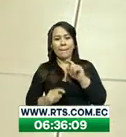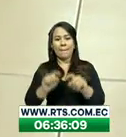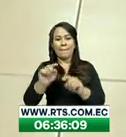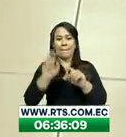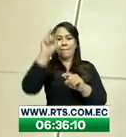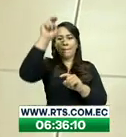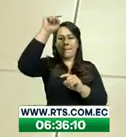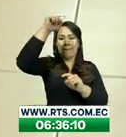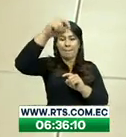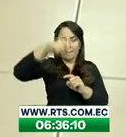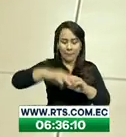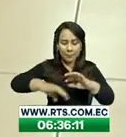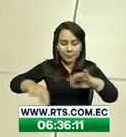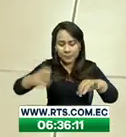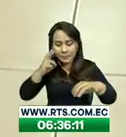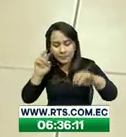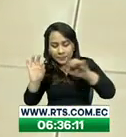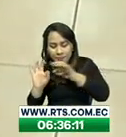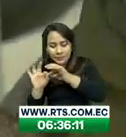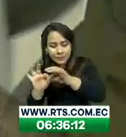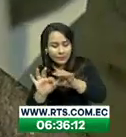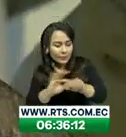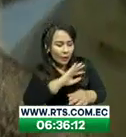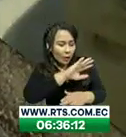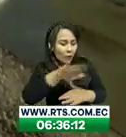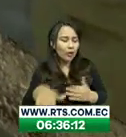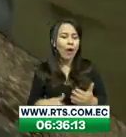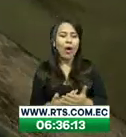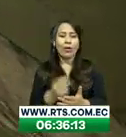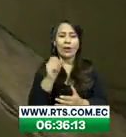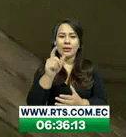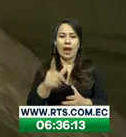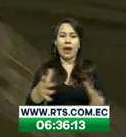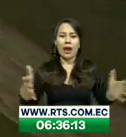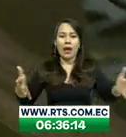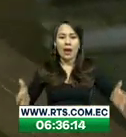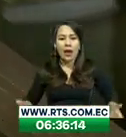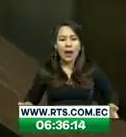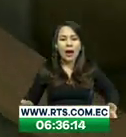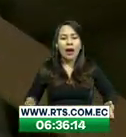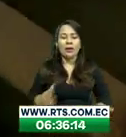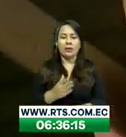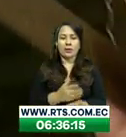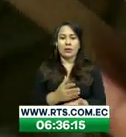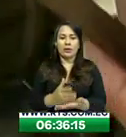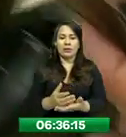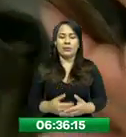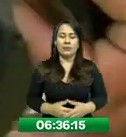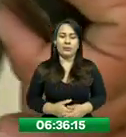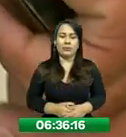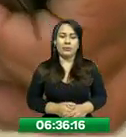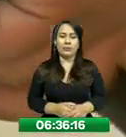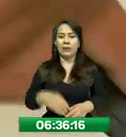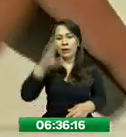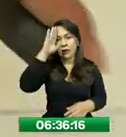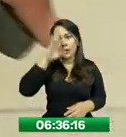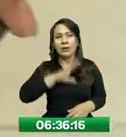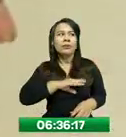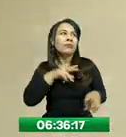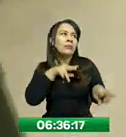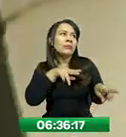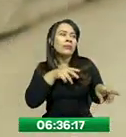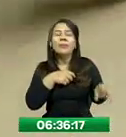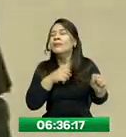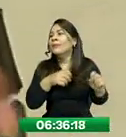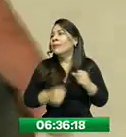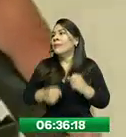y empezó a revisarlo con la intención de llevarse el costoso electrodoméstico. Al momento de ver la presencia policial, salió huyendo y tirando el